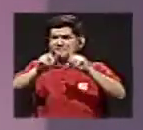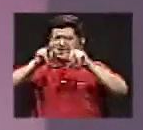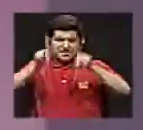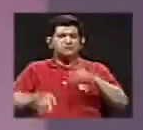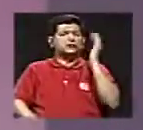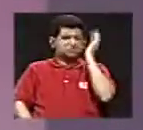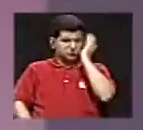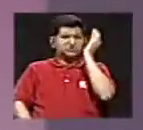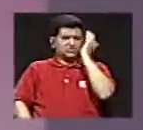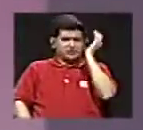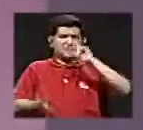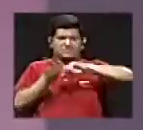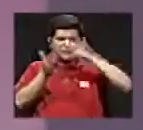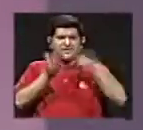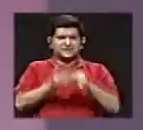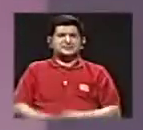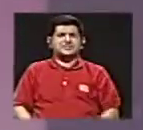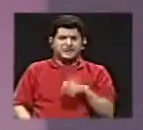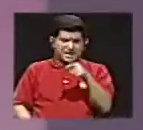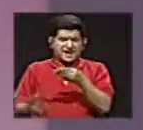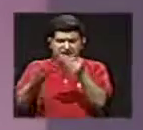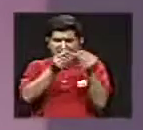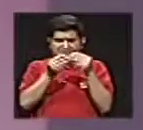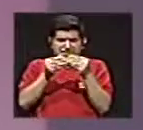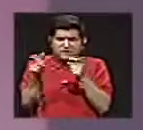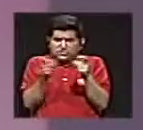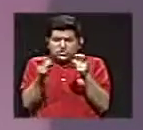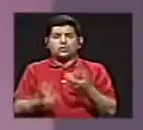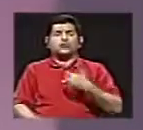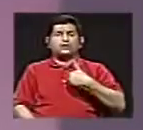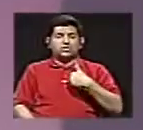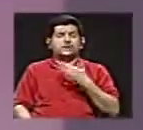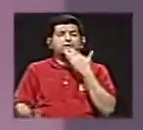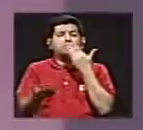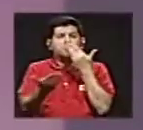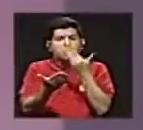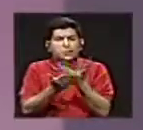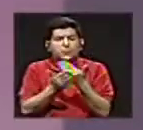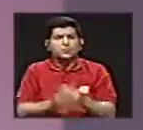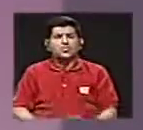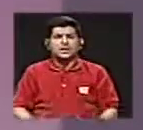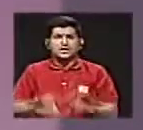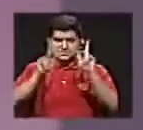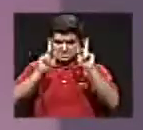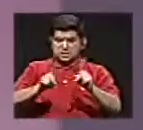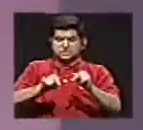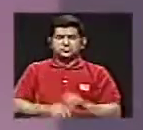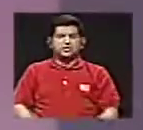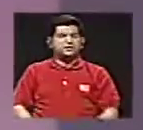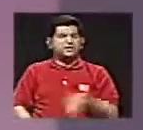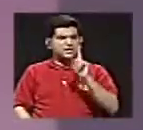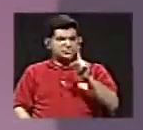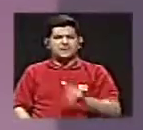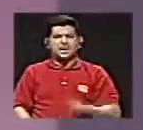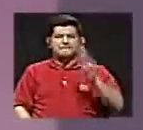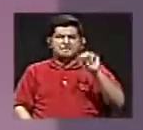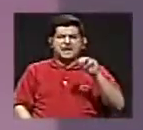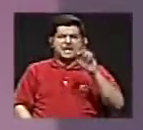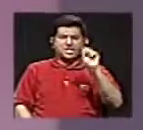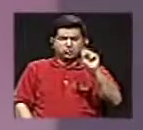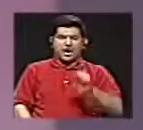mucho conocimiento en lo que es la tenencia de la tierra, porque contamos con buenos exponentes, como una que es María